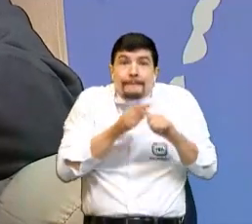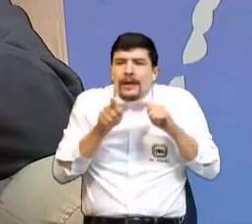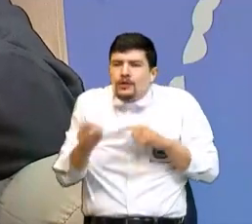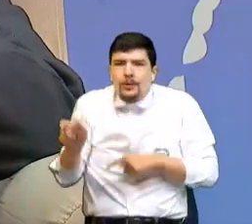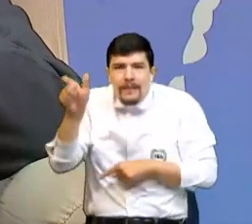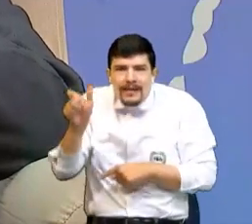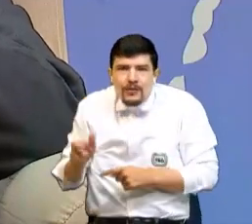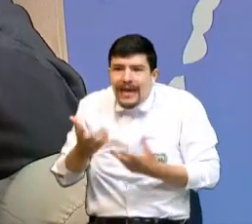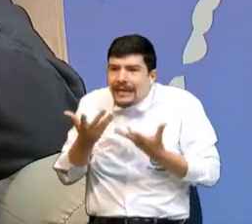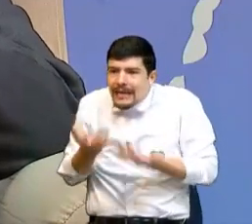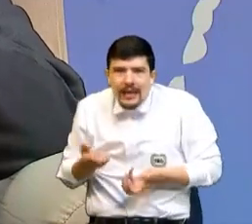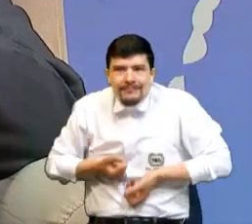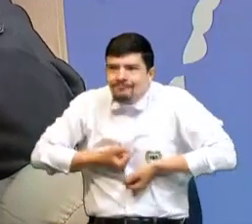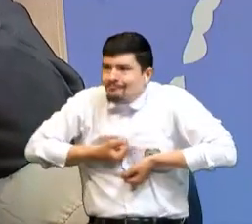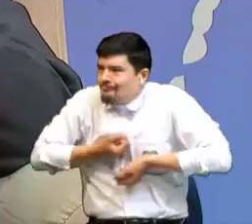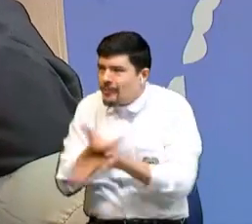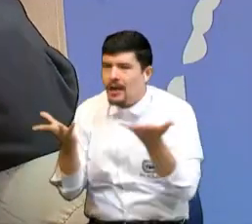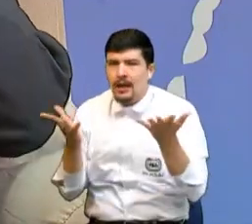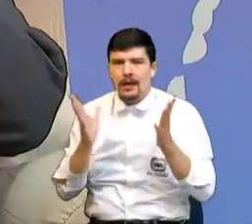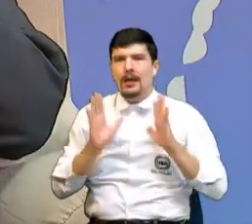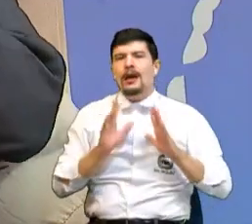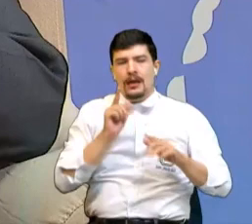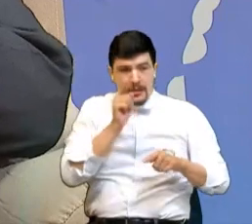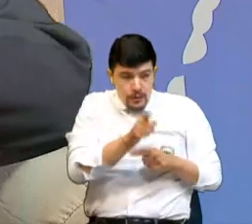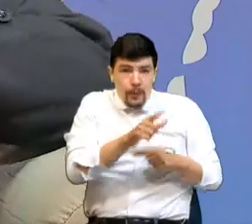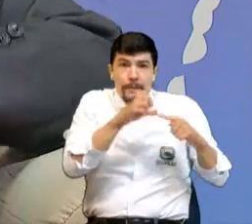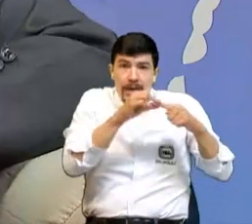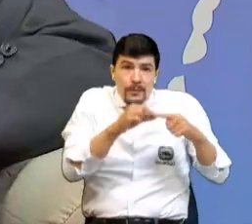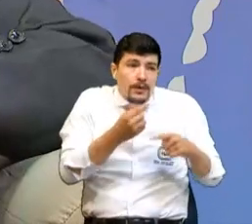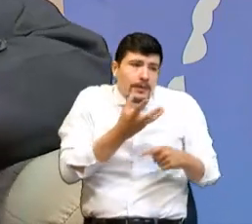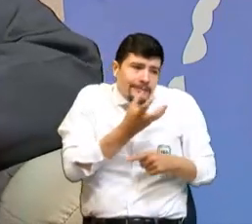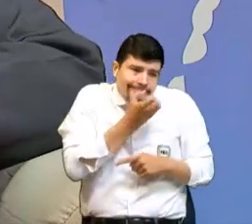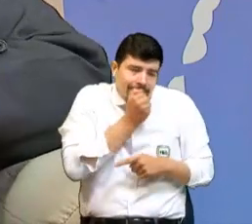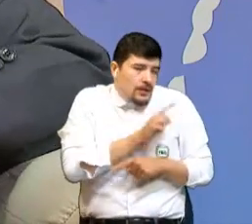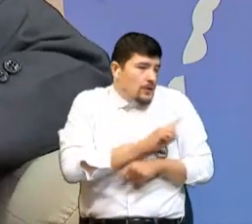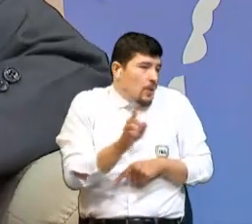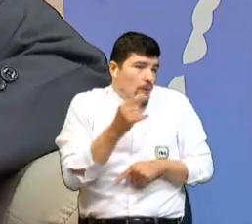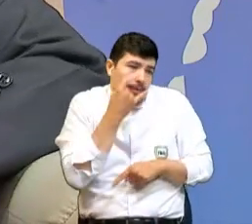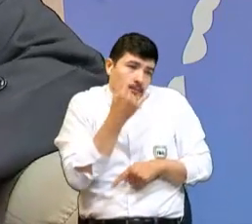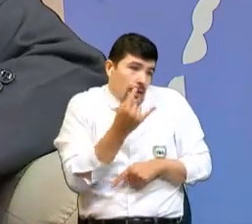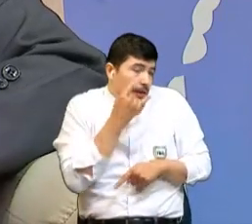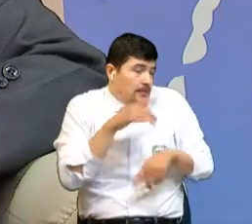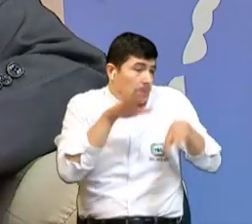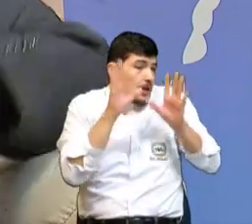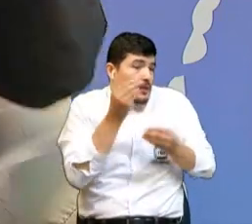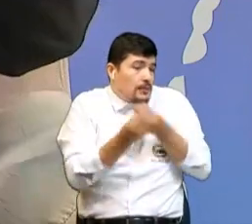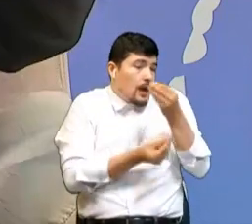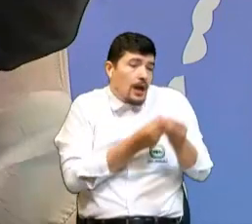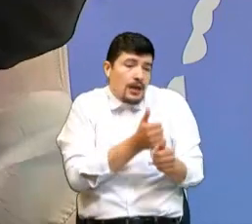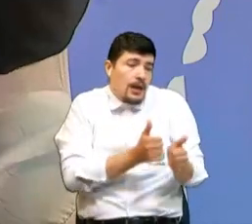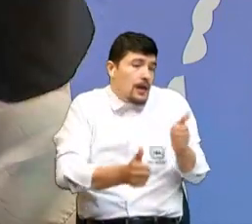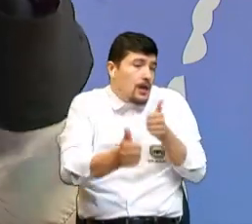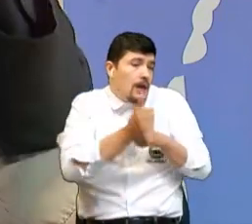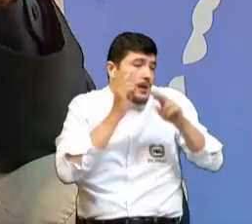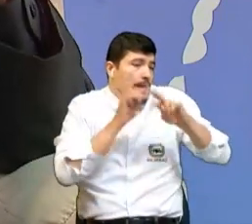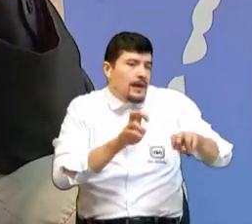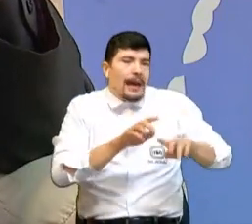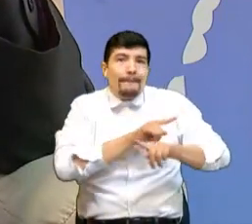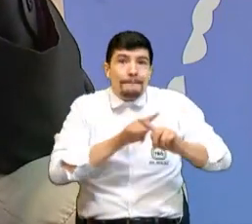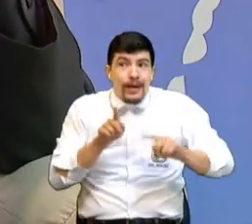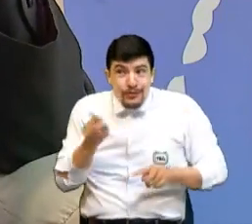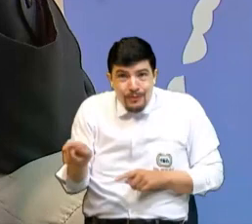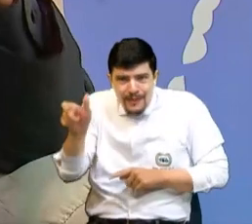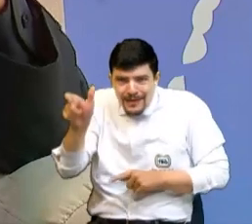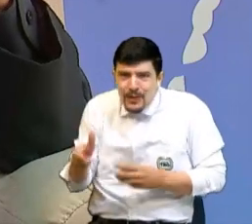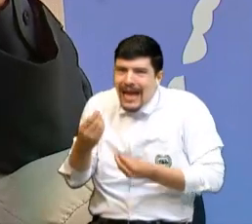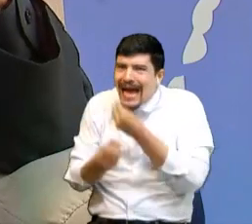la intencionalidad, como de decir, por parte de nosotros, no nos interesa que se adelante una investigación. Por parte del